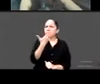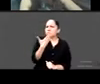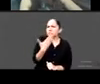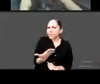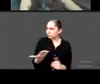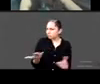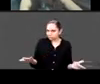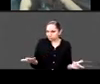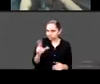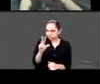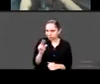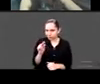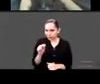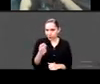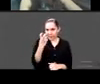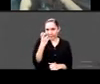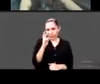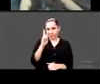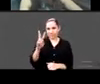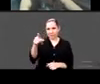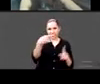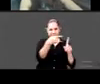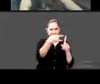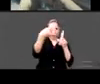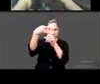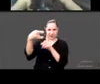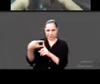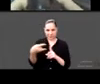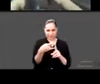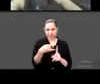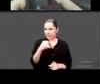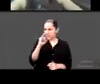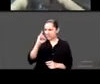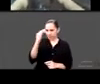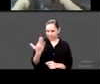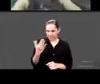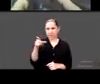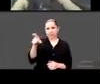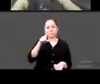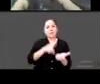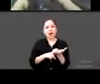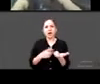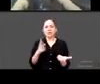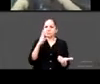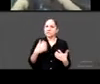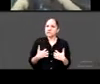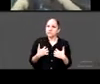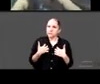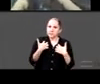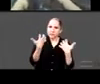en realidad es muy dura cada una de las imágenes. Vemos manifestaciones de ira, de agresividad, de